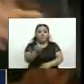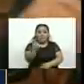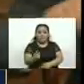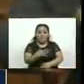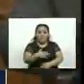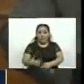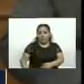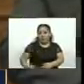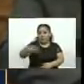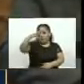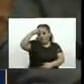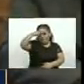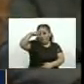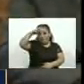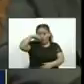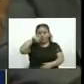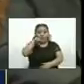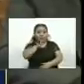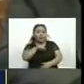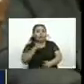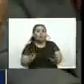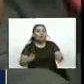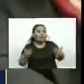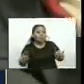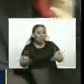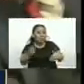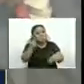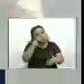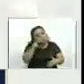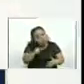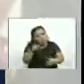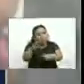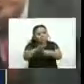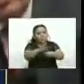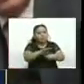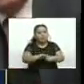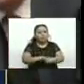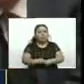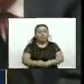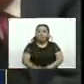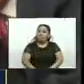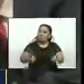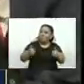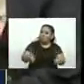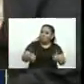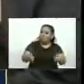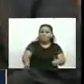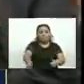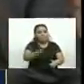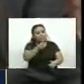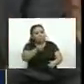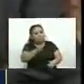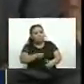mexicano, Andrés Manuel López Obrador, siguió de cerca la votación. Es una muy buena noticia.